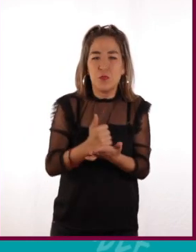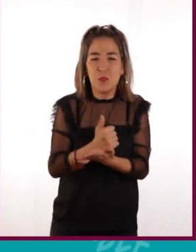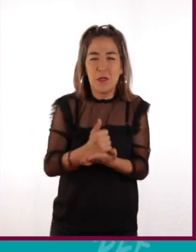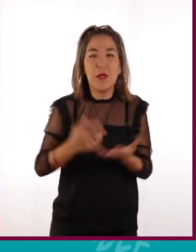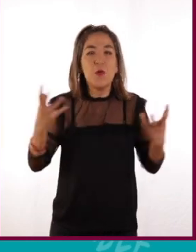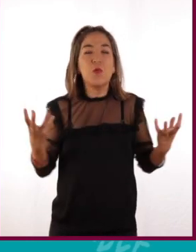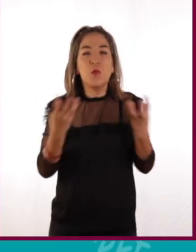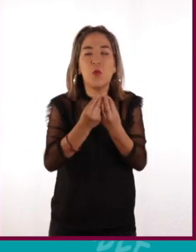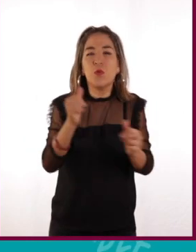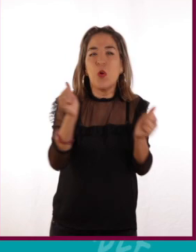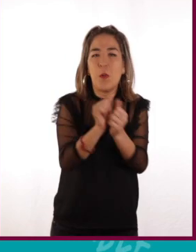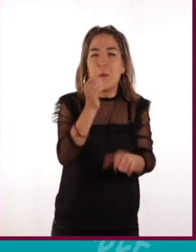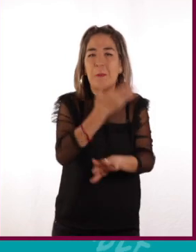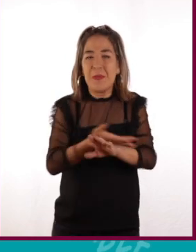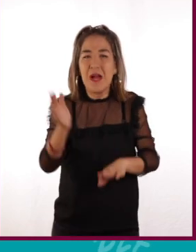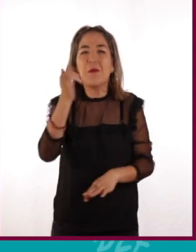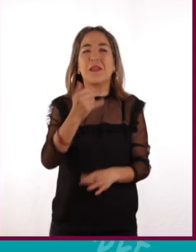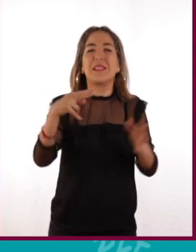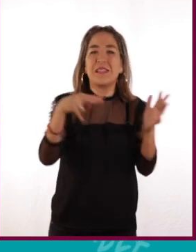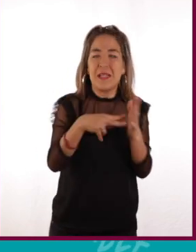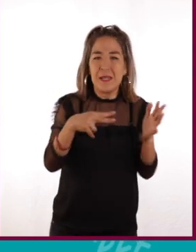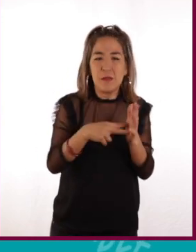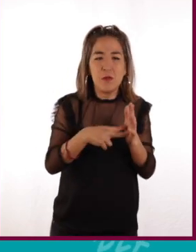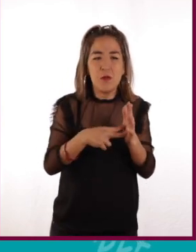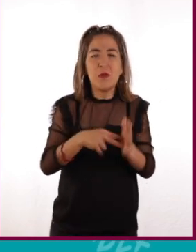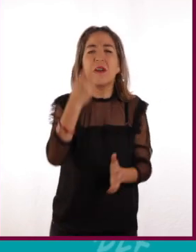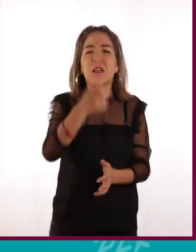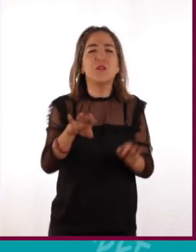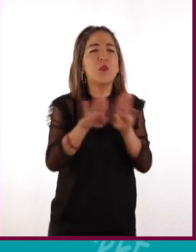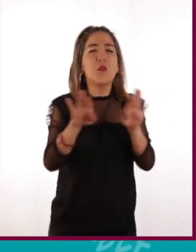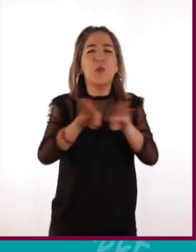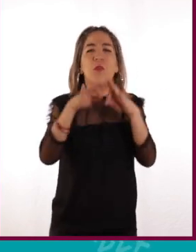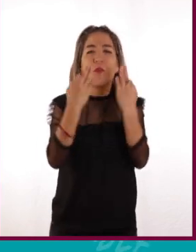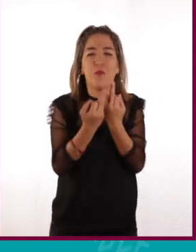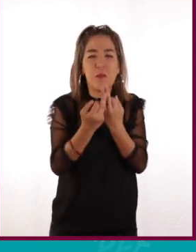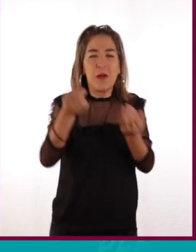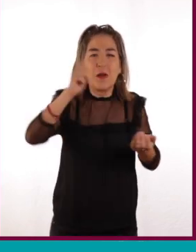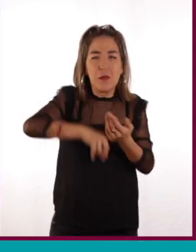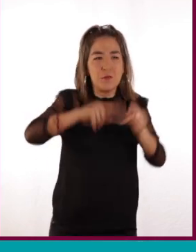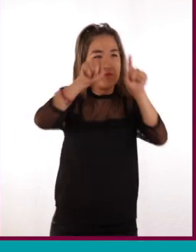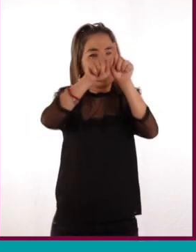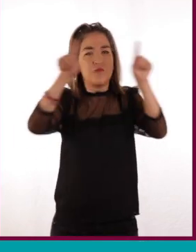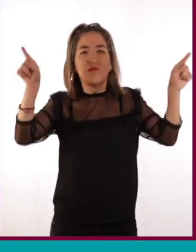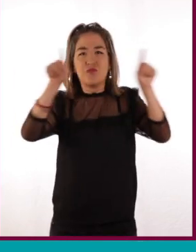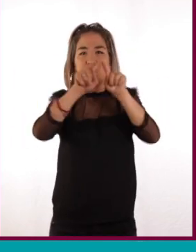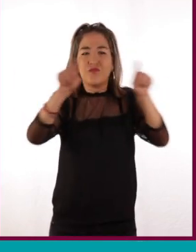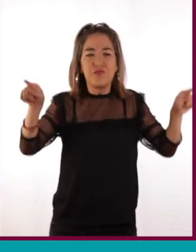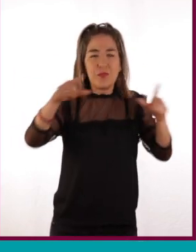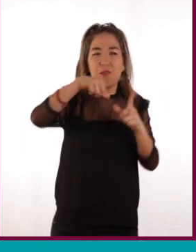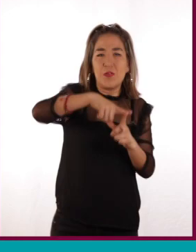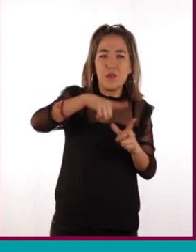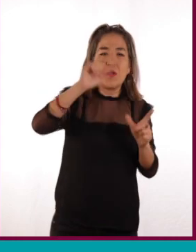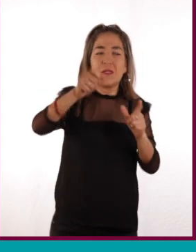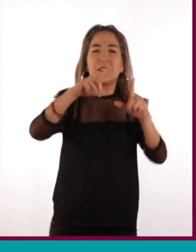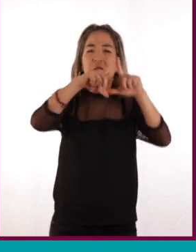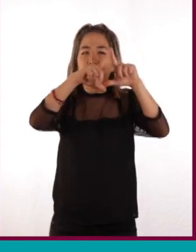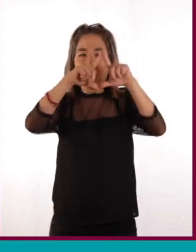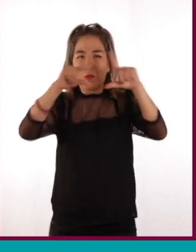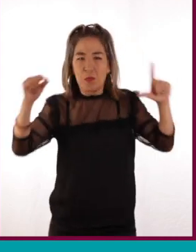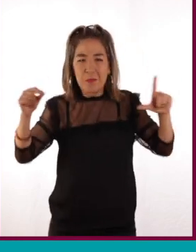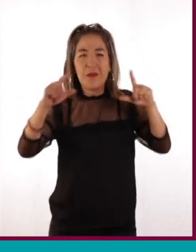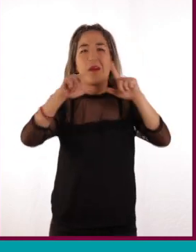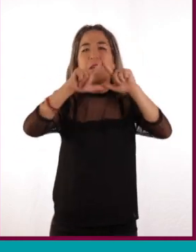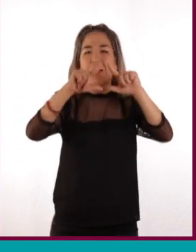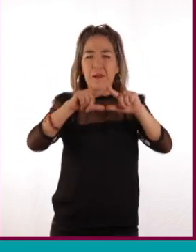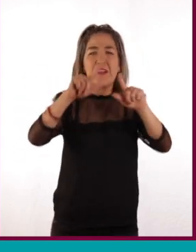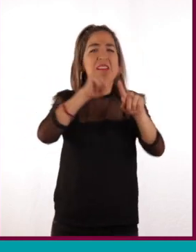el amarillo y el azul, junto con el blanco y el negro. A través de las formas lineales y geométricas y del uso